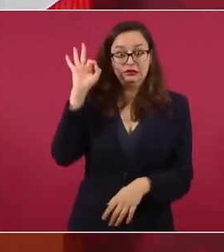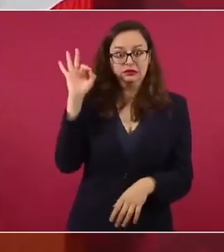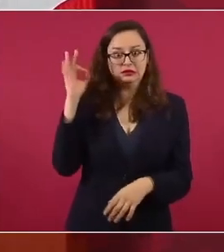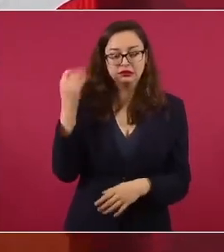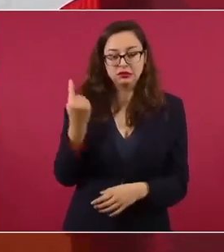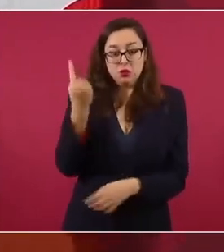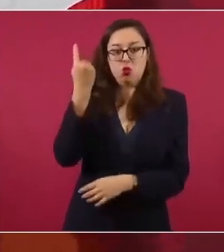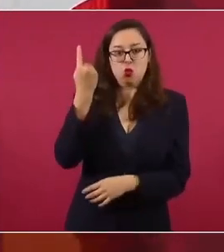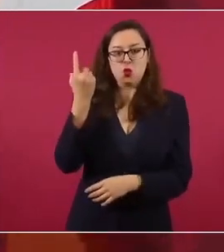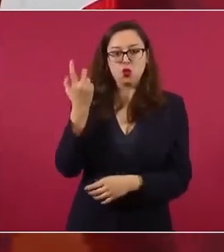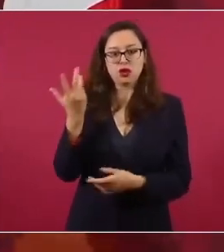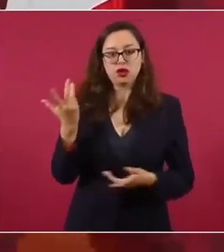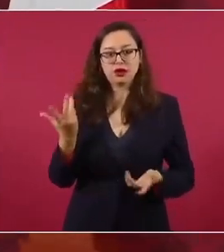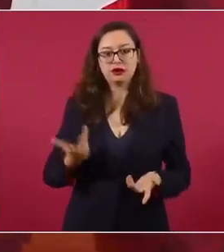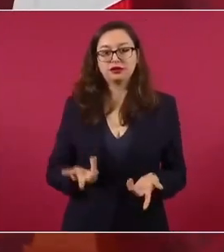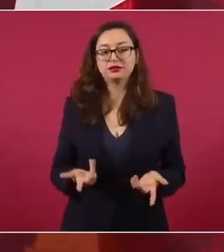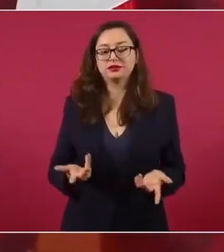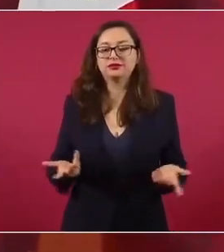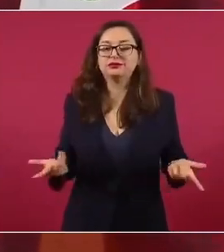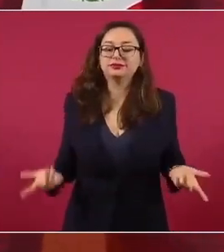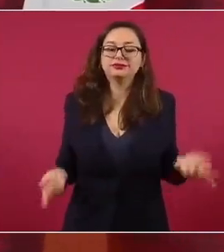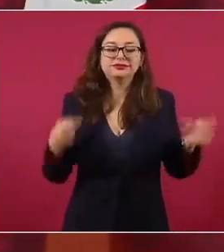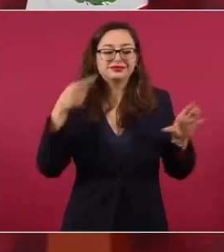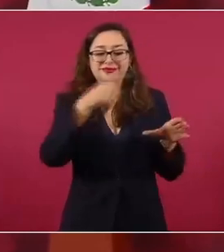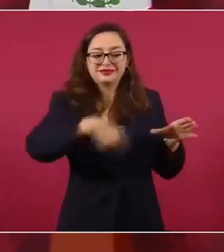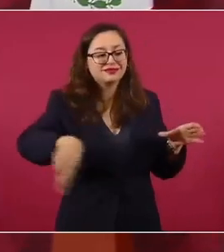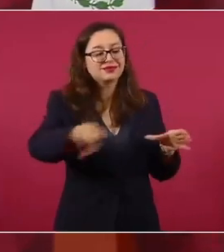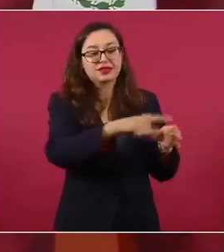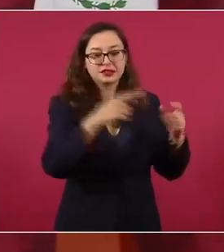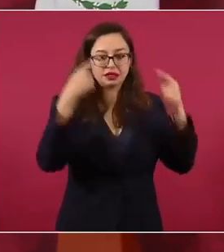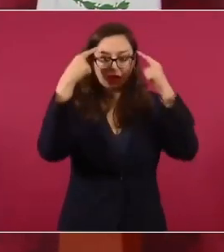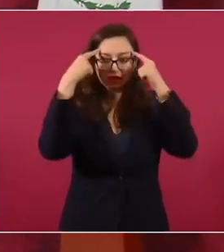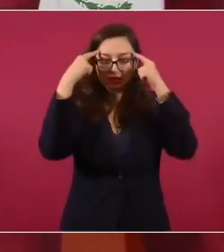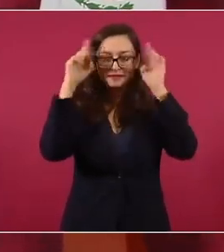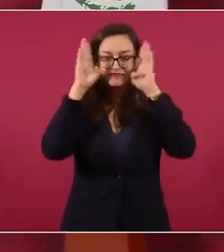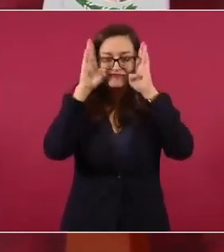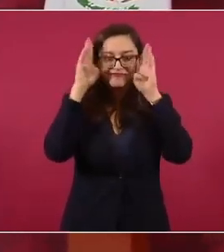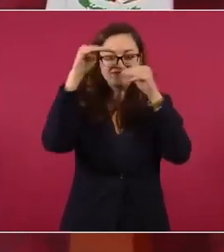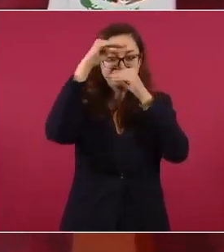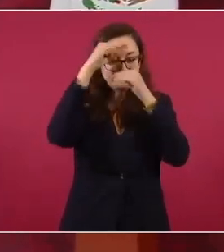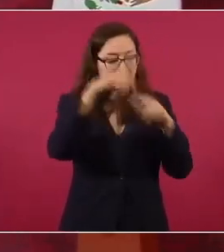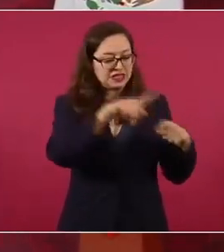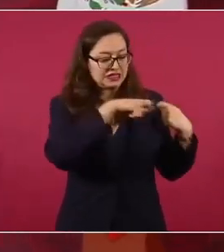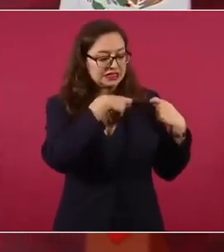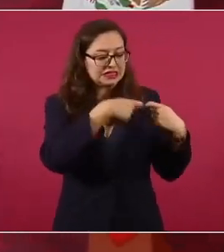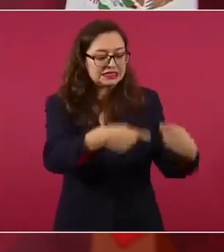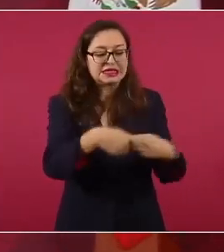Y es un pensamiento conservador, nada más que muy hipócrita.